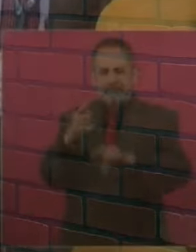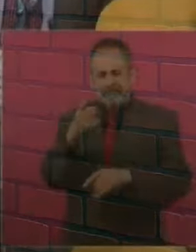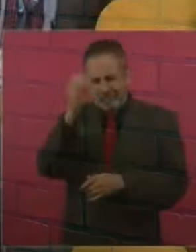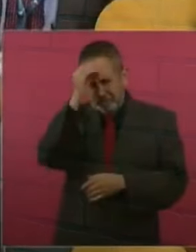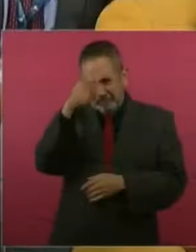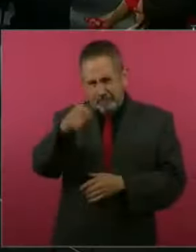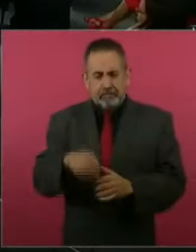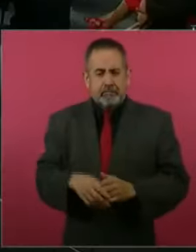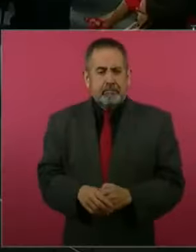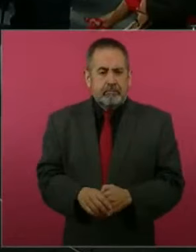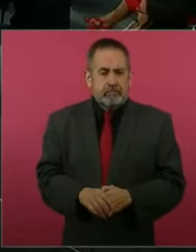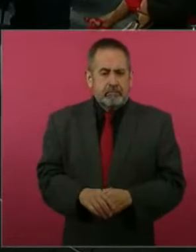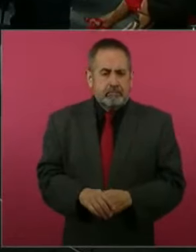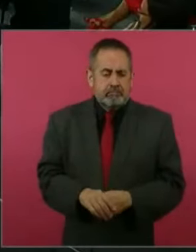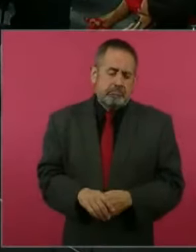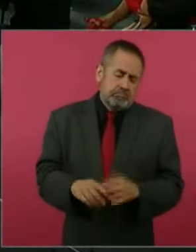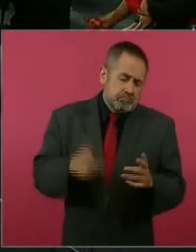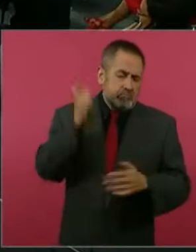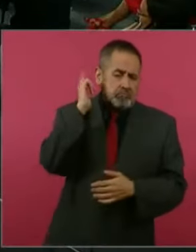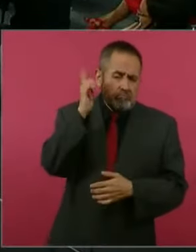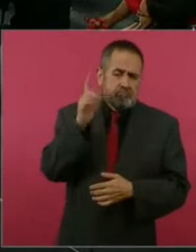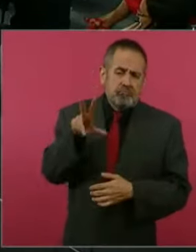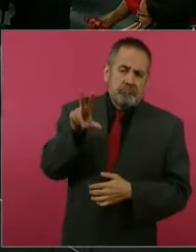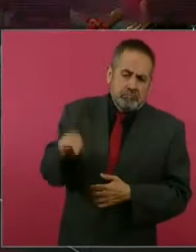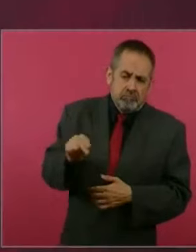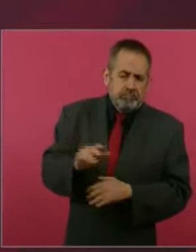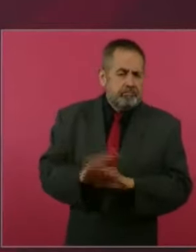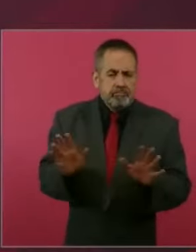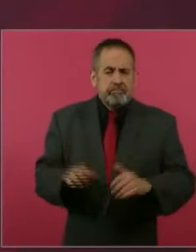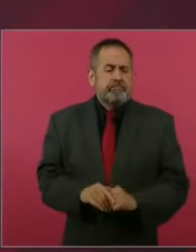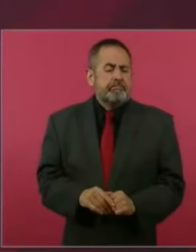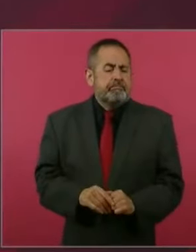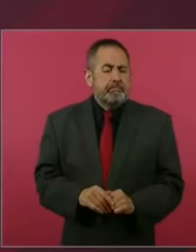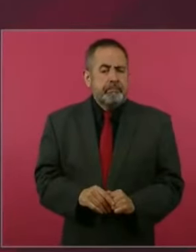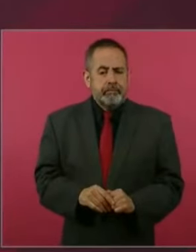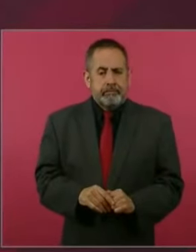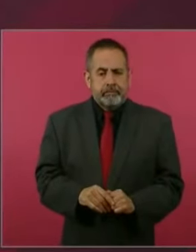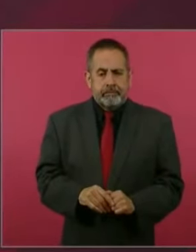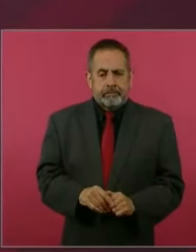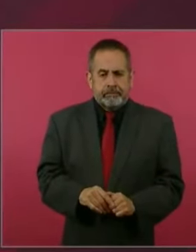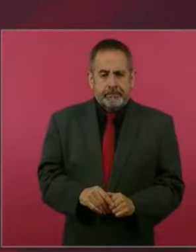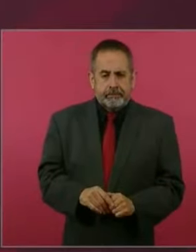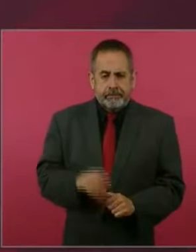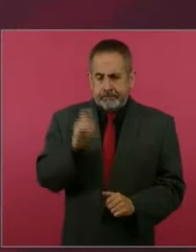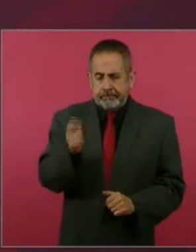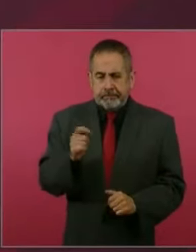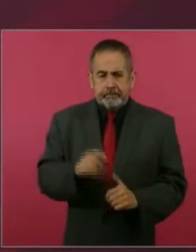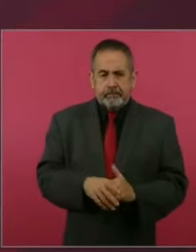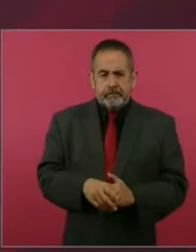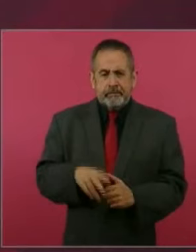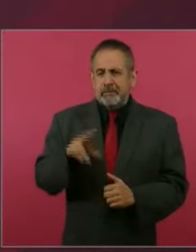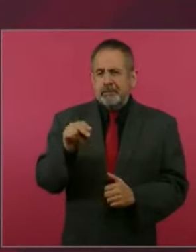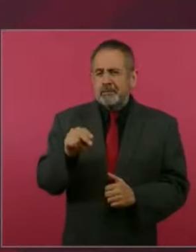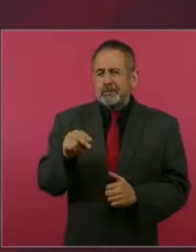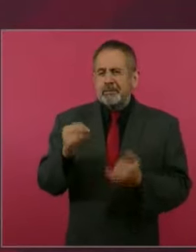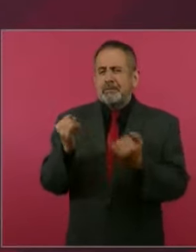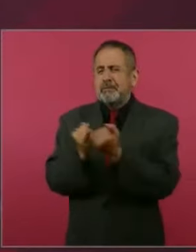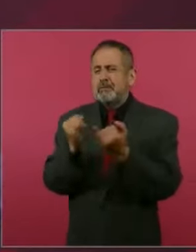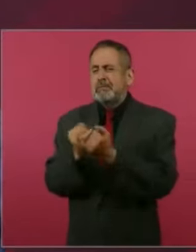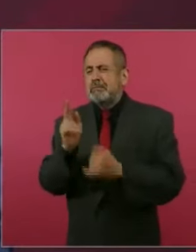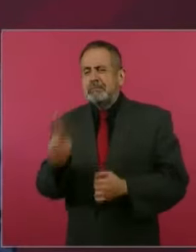que ojalá y no lo hagan Ojalá y no lo hagan que no hagan lo